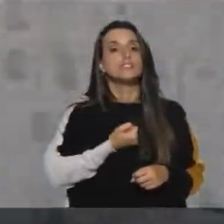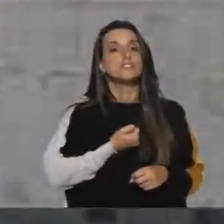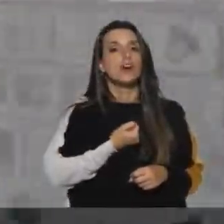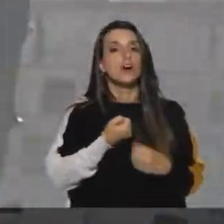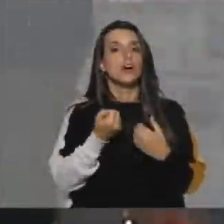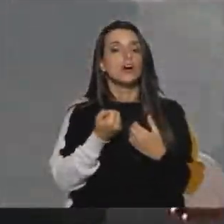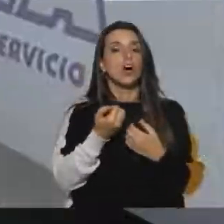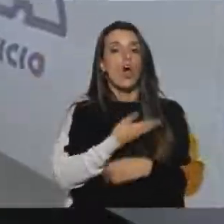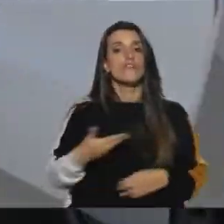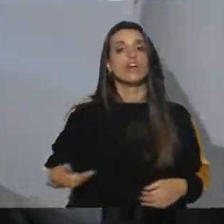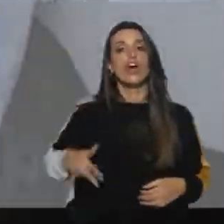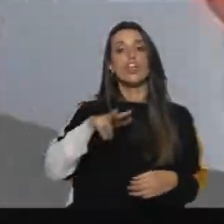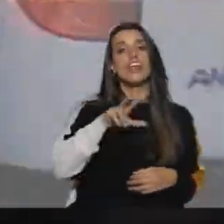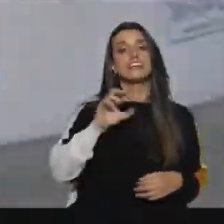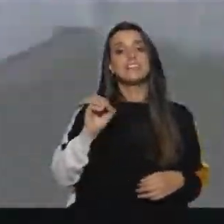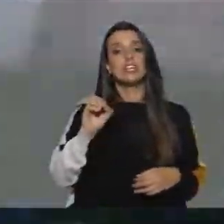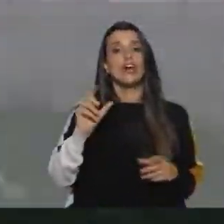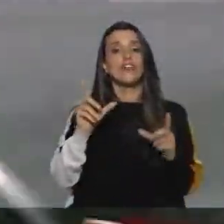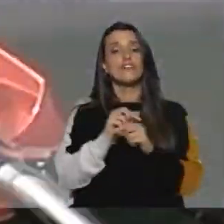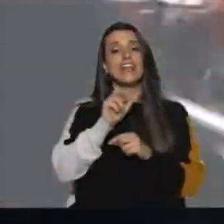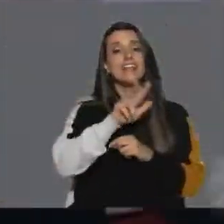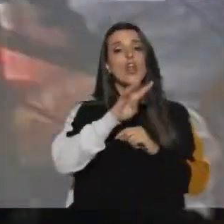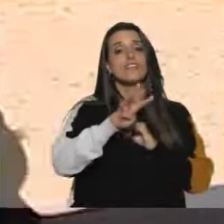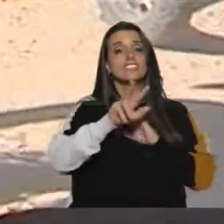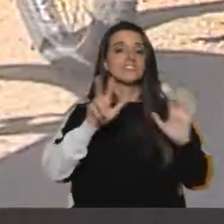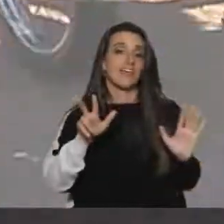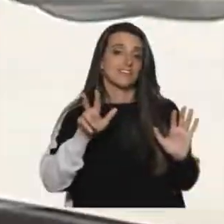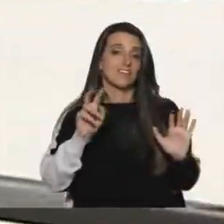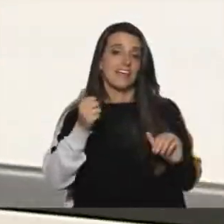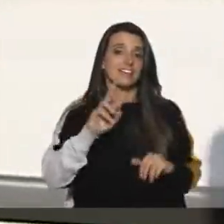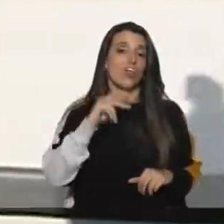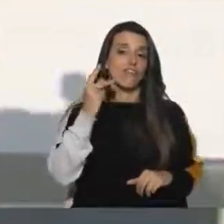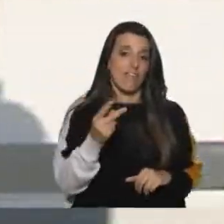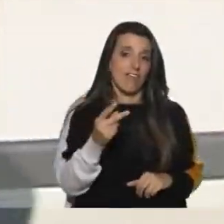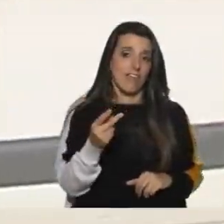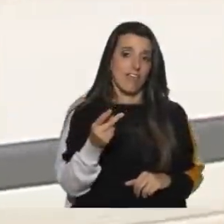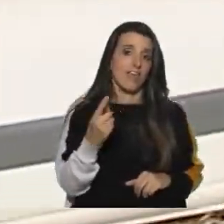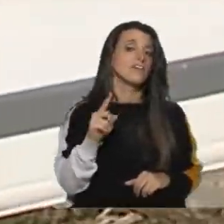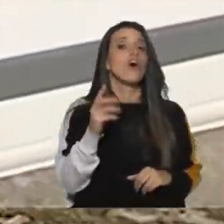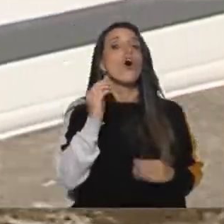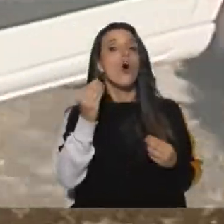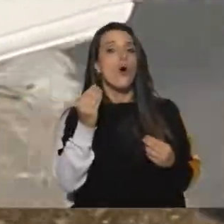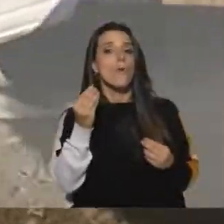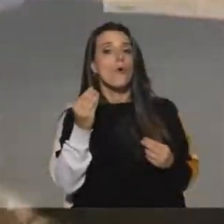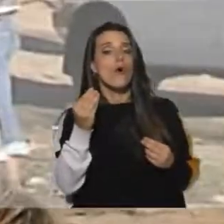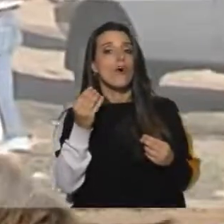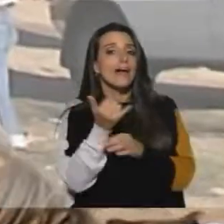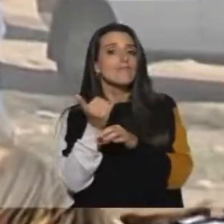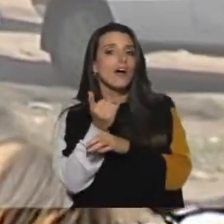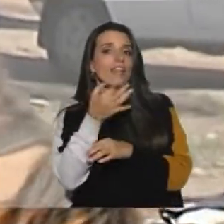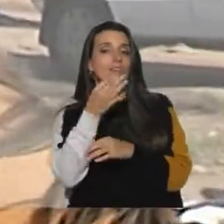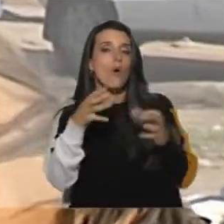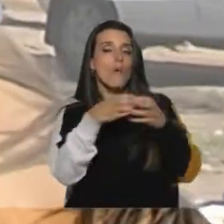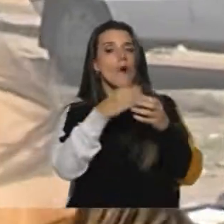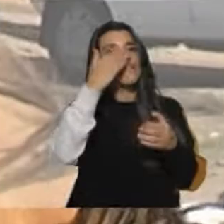empezaron el gobierno con 300, terminaron con 393, casi el doble. Pagando tributo a una equivocada doctrina, el